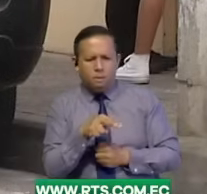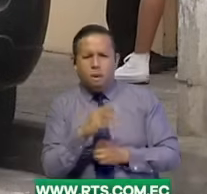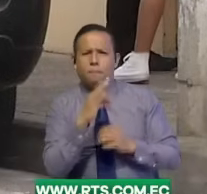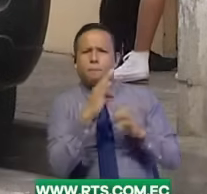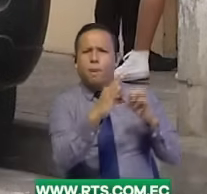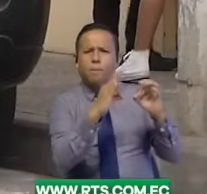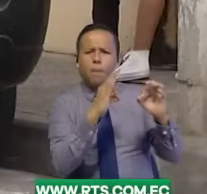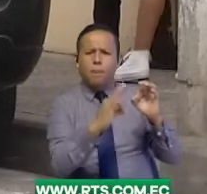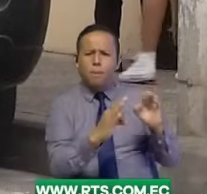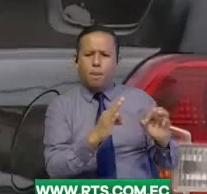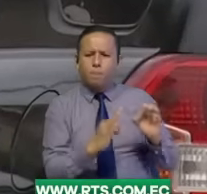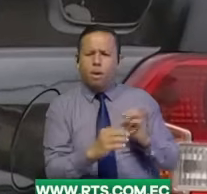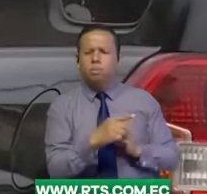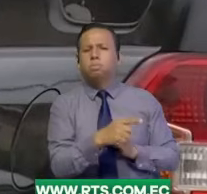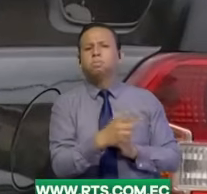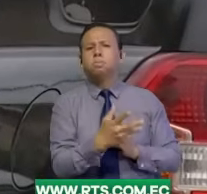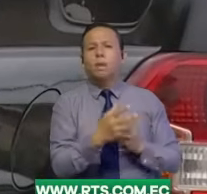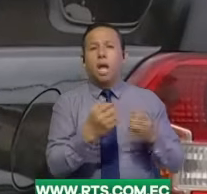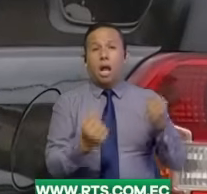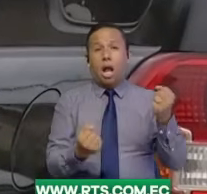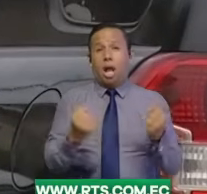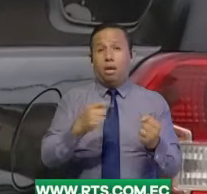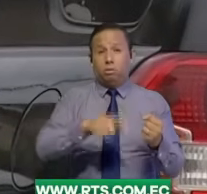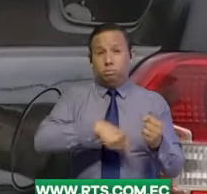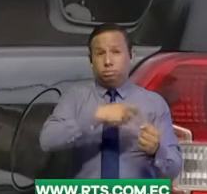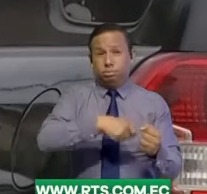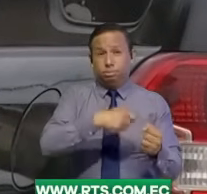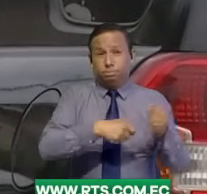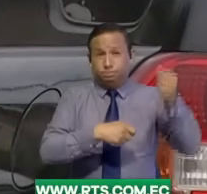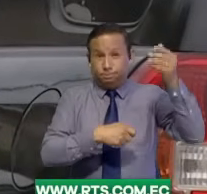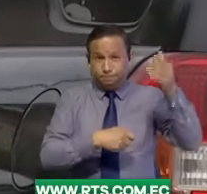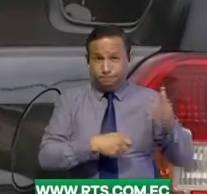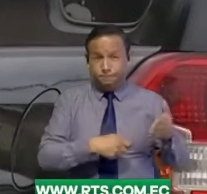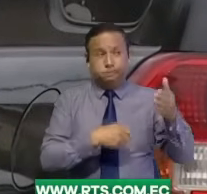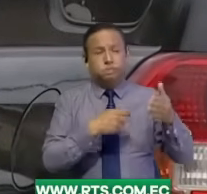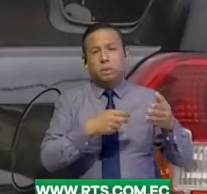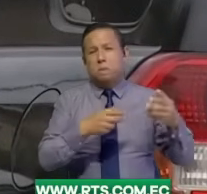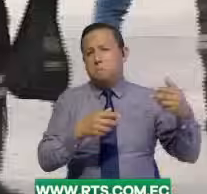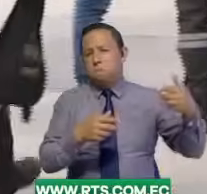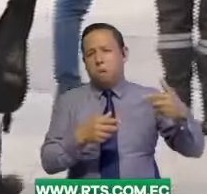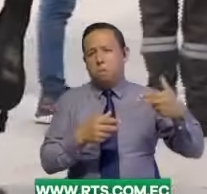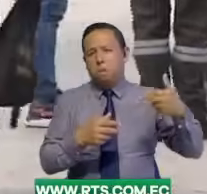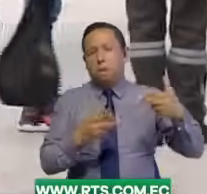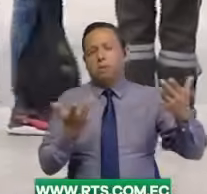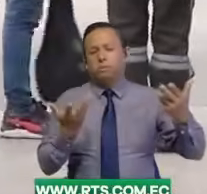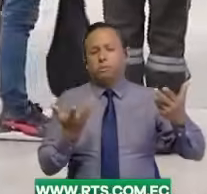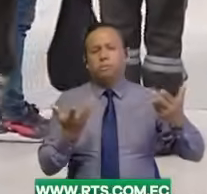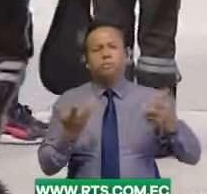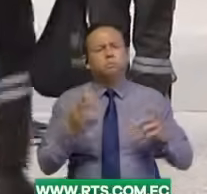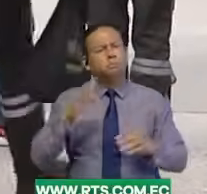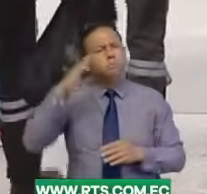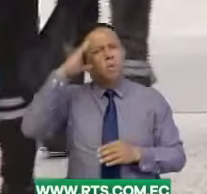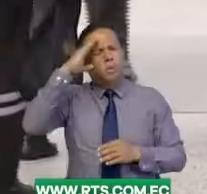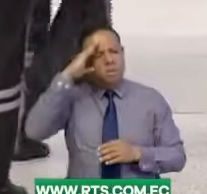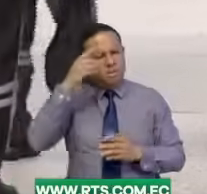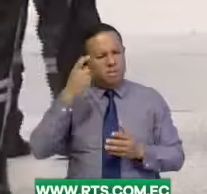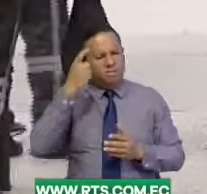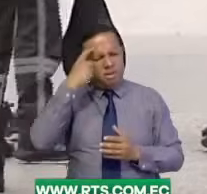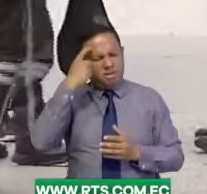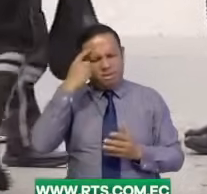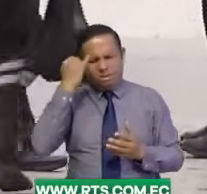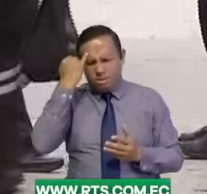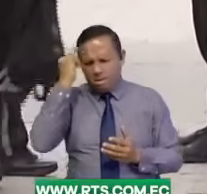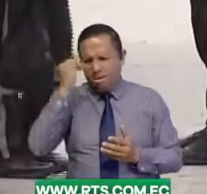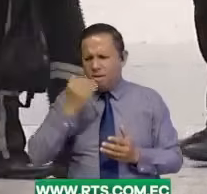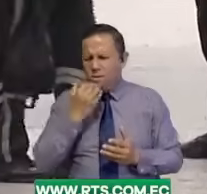orificios, especialmente en la ventana del conductor. Hasta el momento, las autoridades no tienen una hipótesis del móvil de